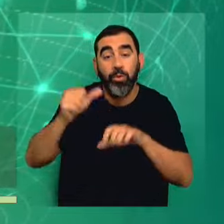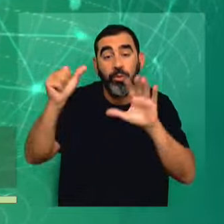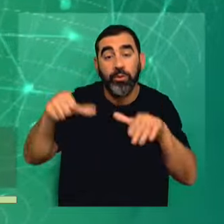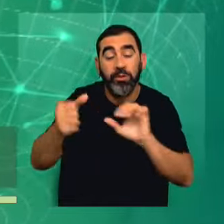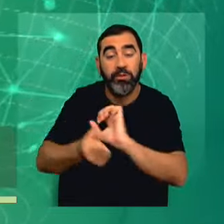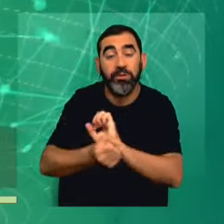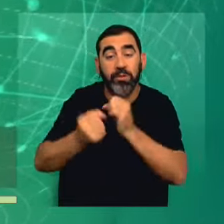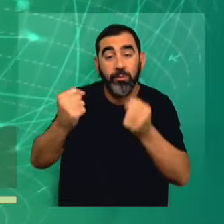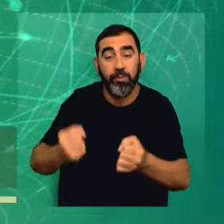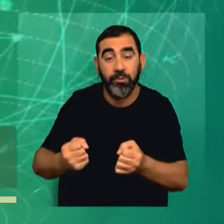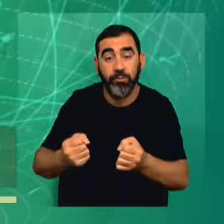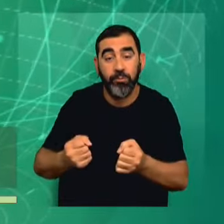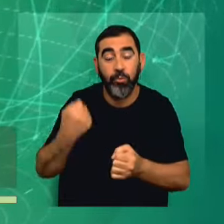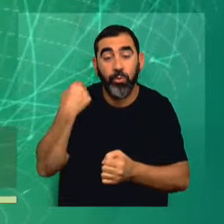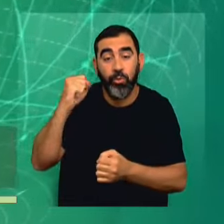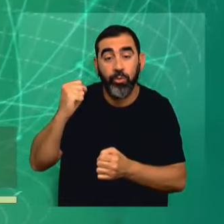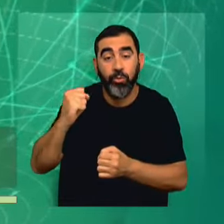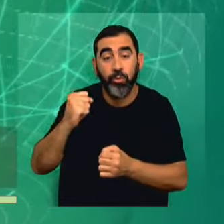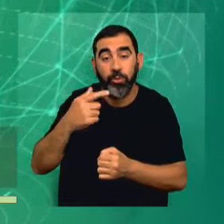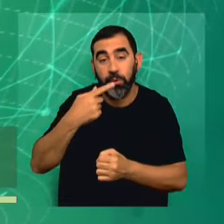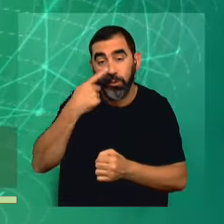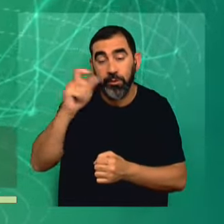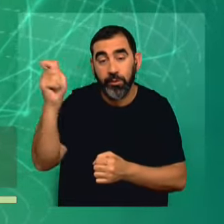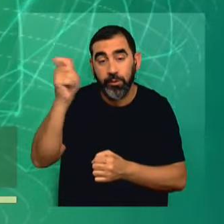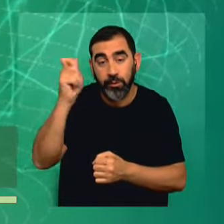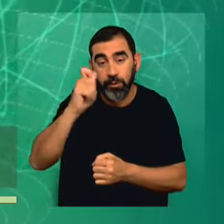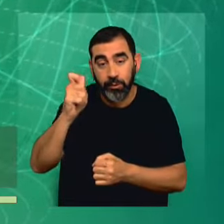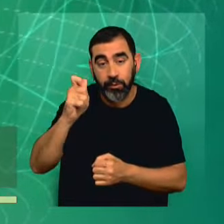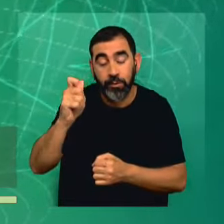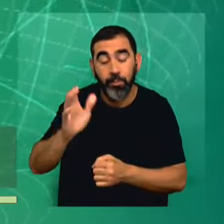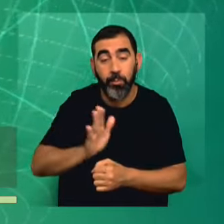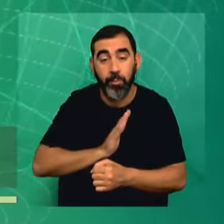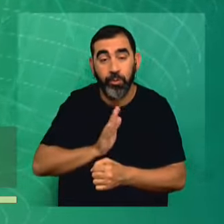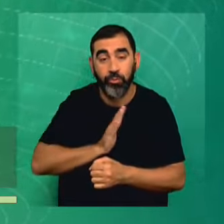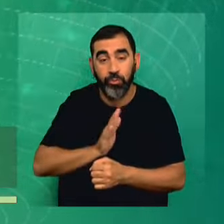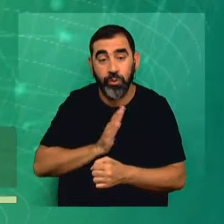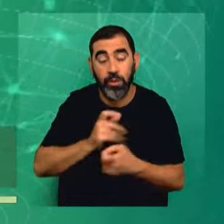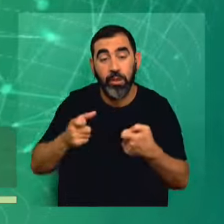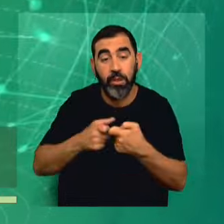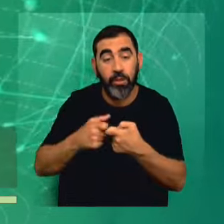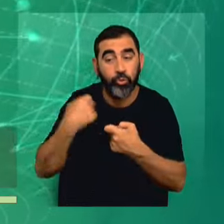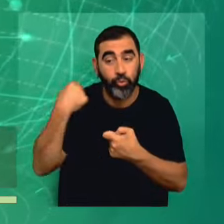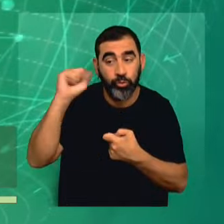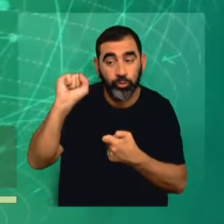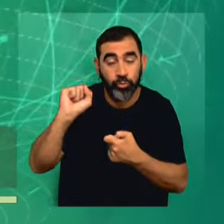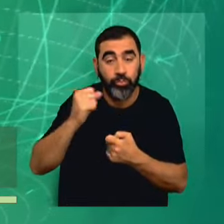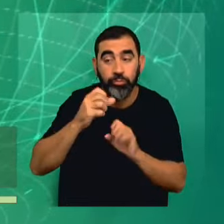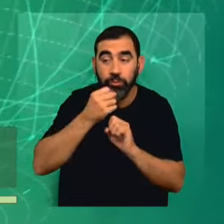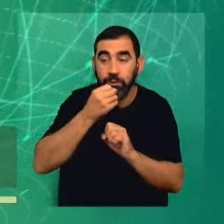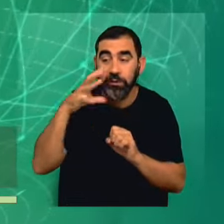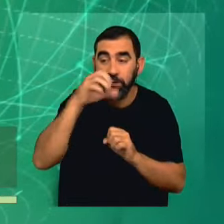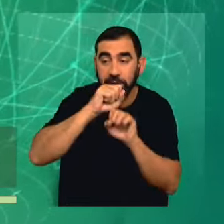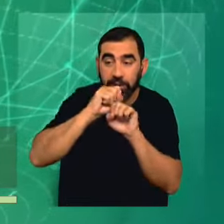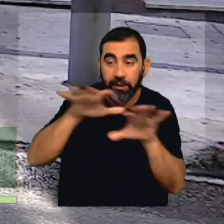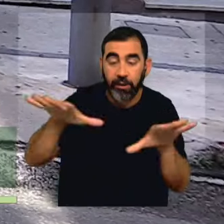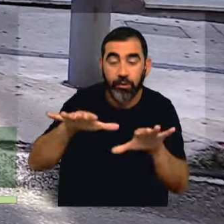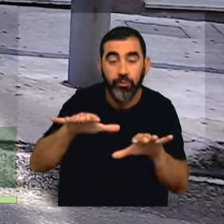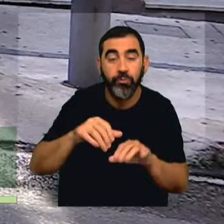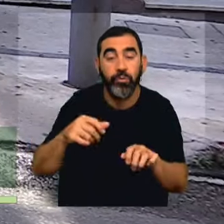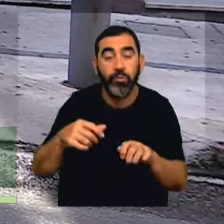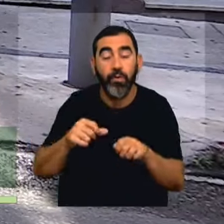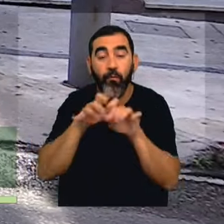por los delitos con continuados de conjunción de interés público y personal asociación para delinquir revelación de secreto y tráfico de